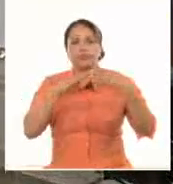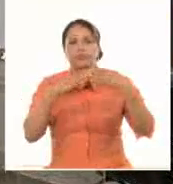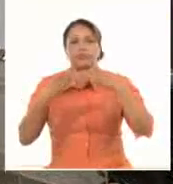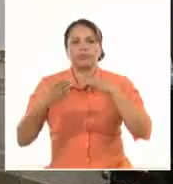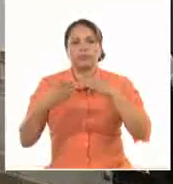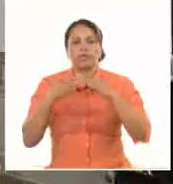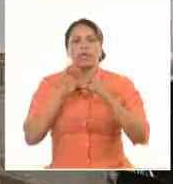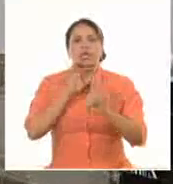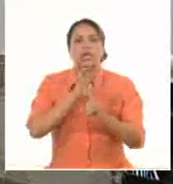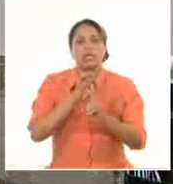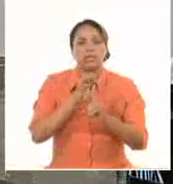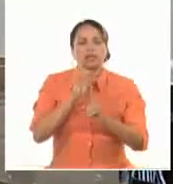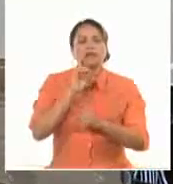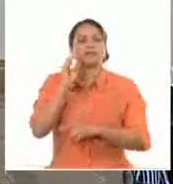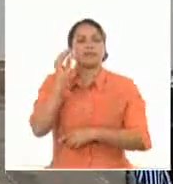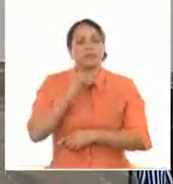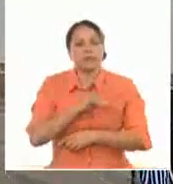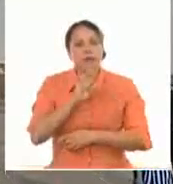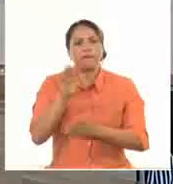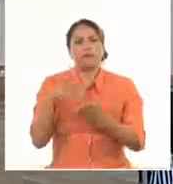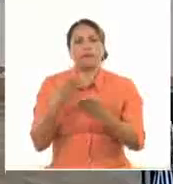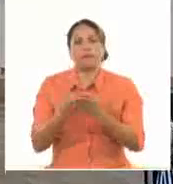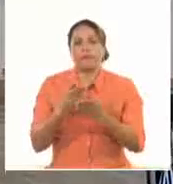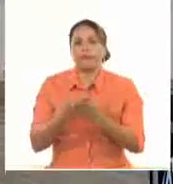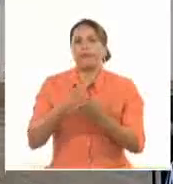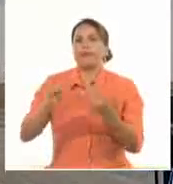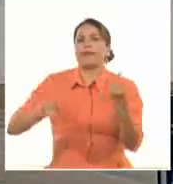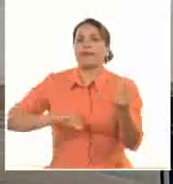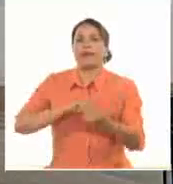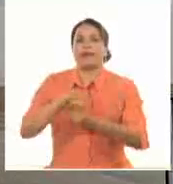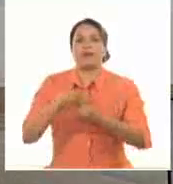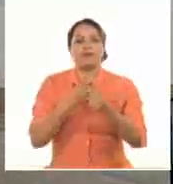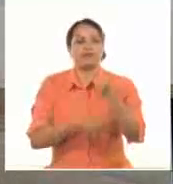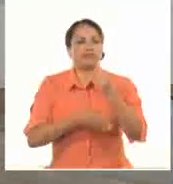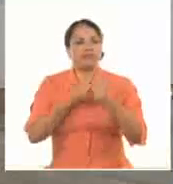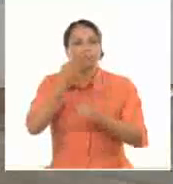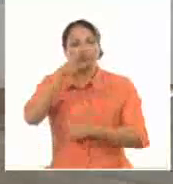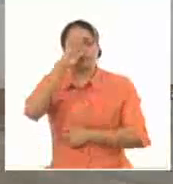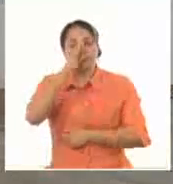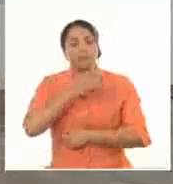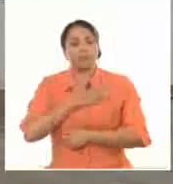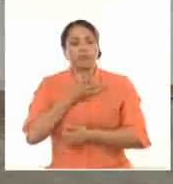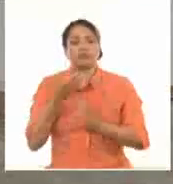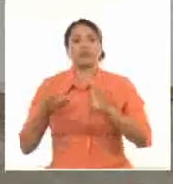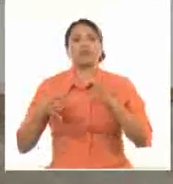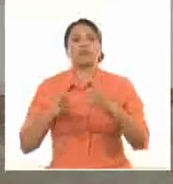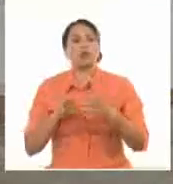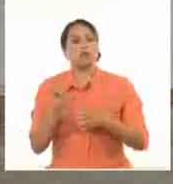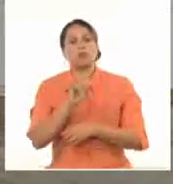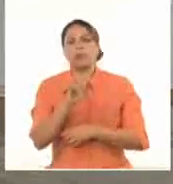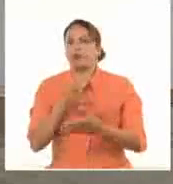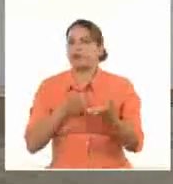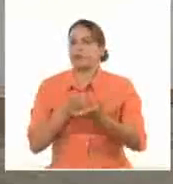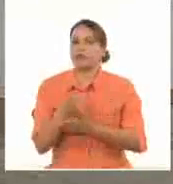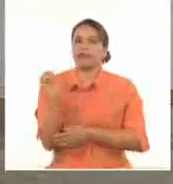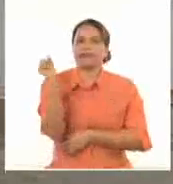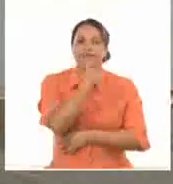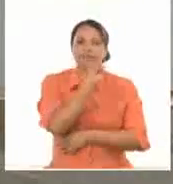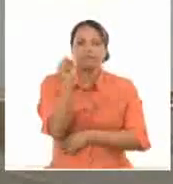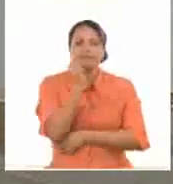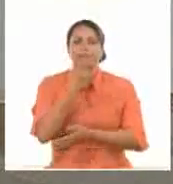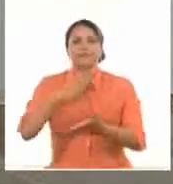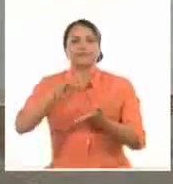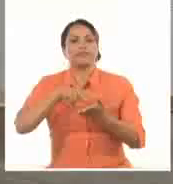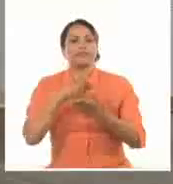critican y reconocen, proponen y transforman la realidad más compleja, pero no dejan de cantar, bailar y